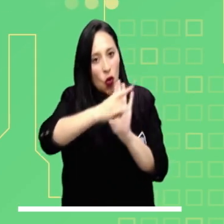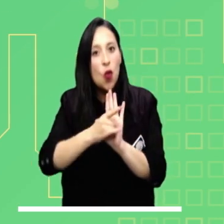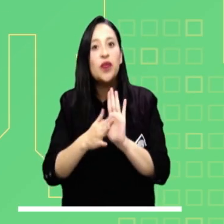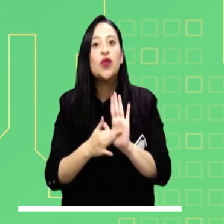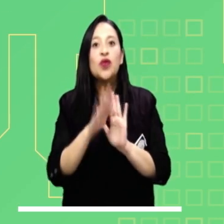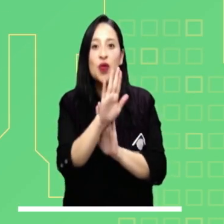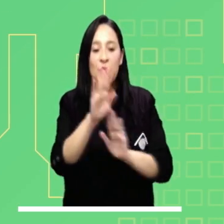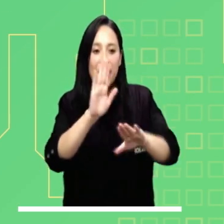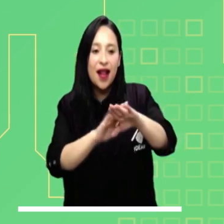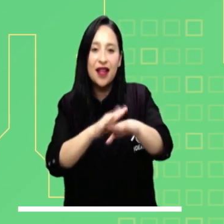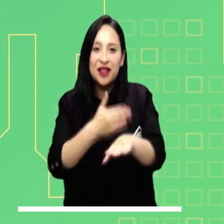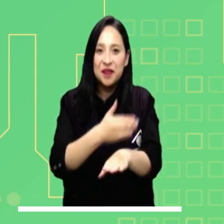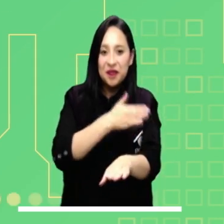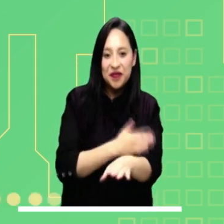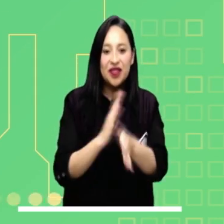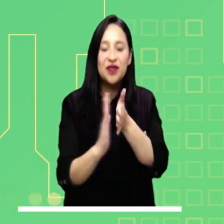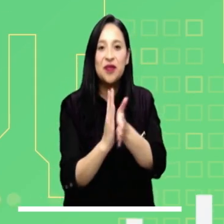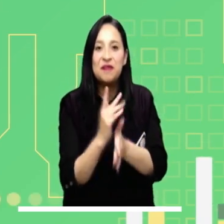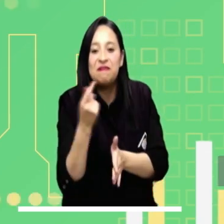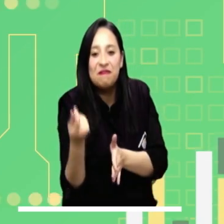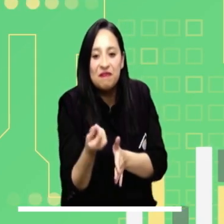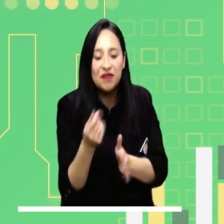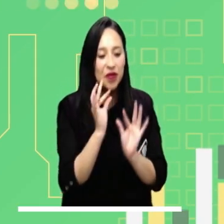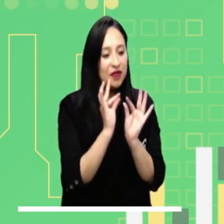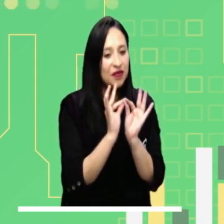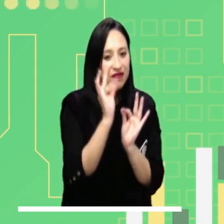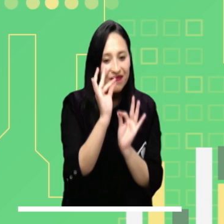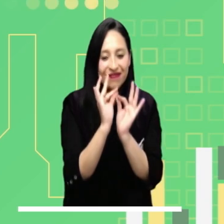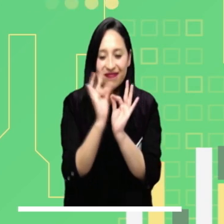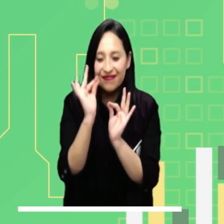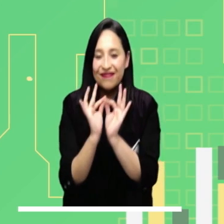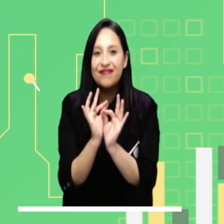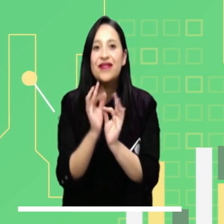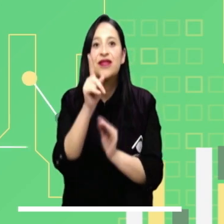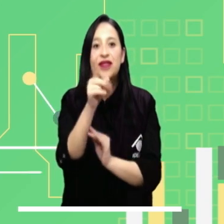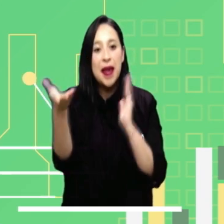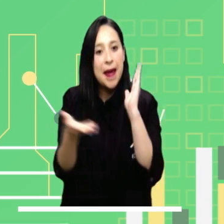imágenes satelitales y conozca las principales alertas tempranas.